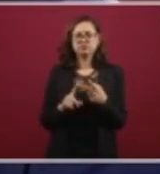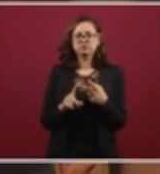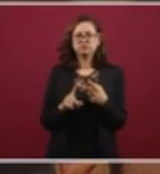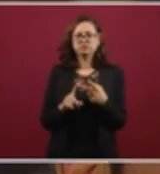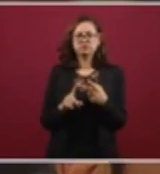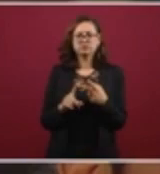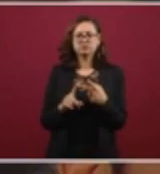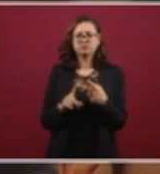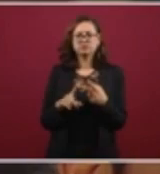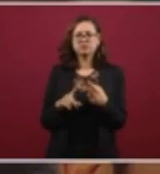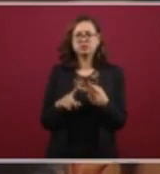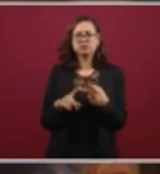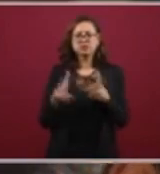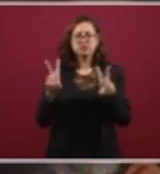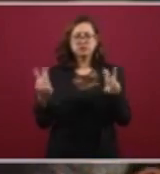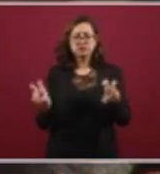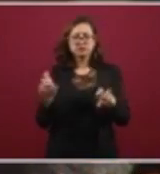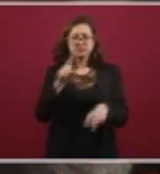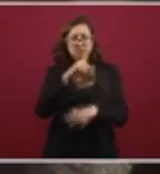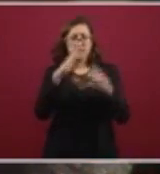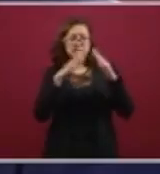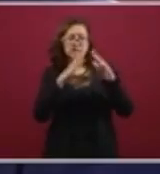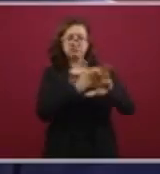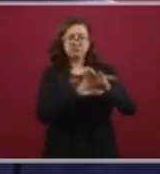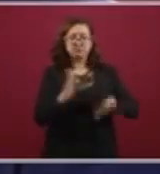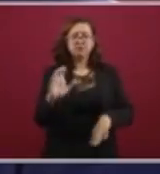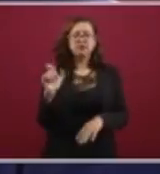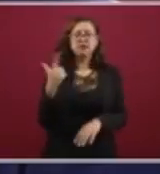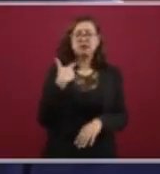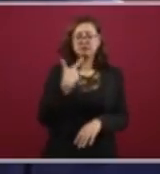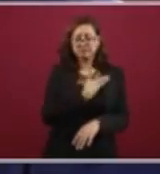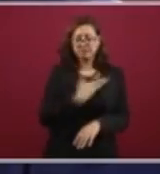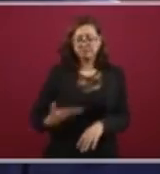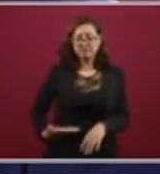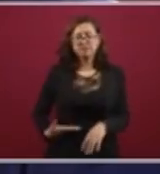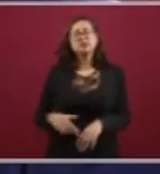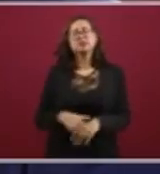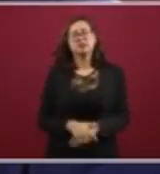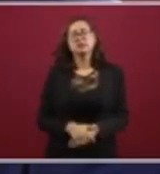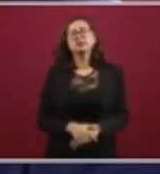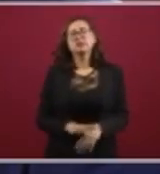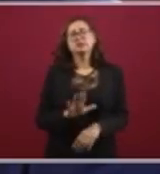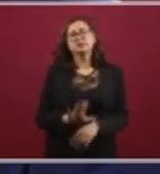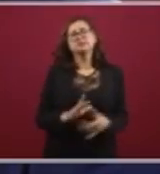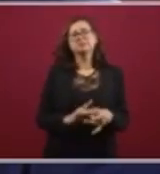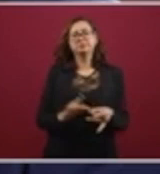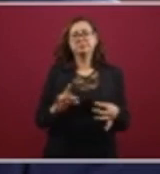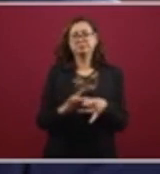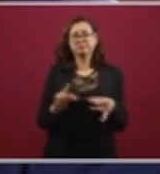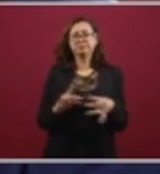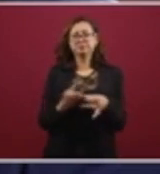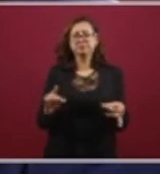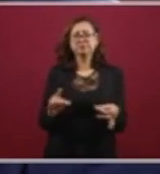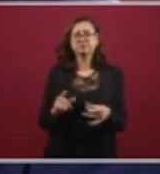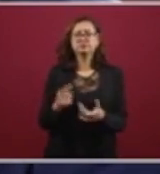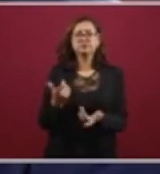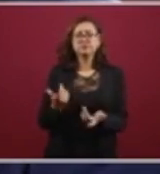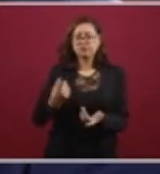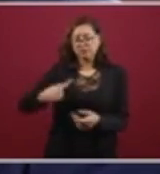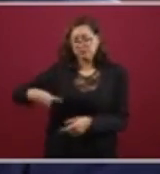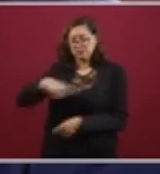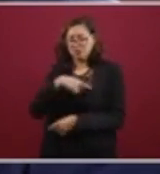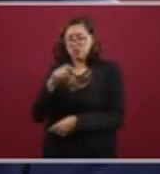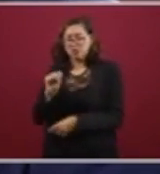de la Casa Blanca, mire, nosotros los bienes que tenemos en administración vienen de la Fiscalía. Nosotros somos